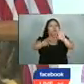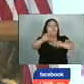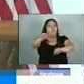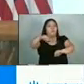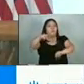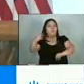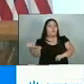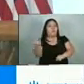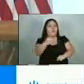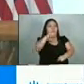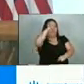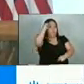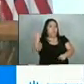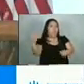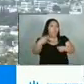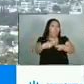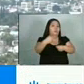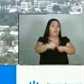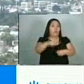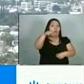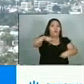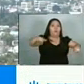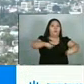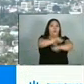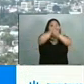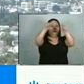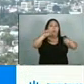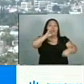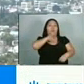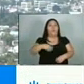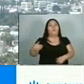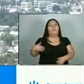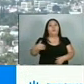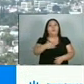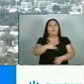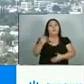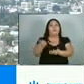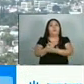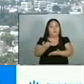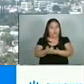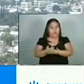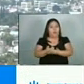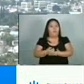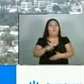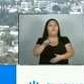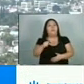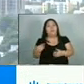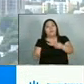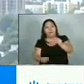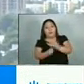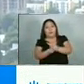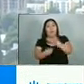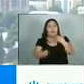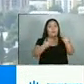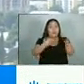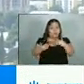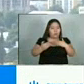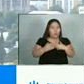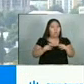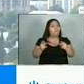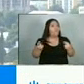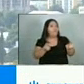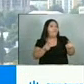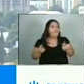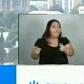mil empleos en los últimos meses, dijo esta mañana la ministra de Economía, María Luisa Jallén. Agregó que la economía se está